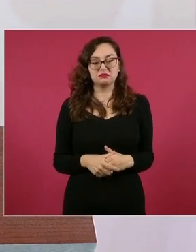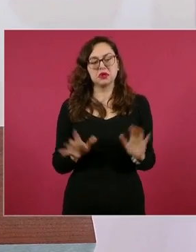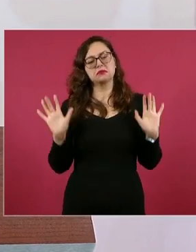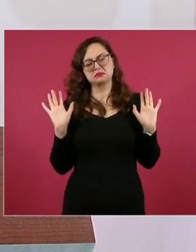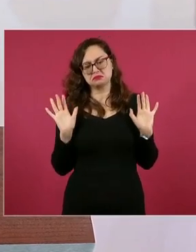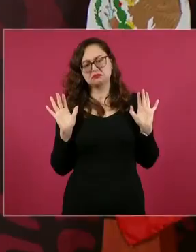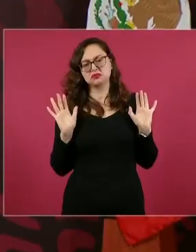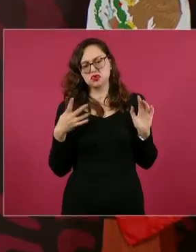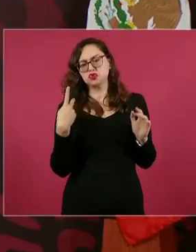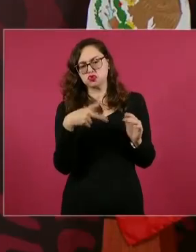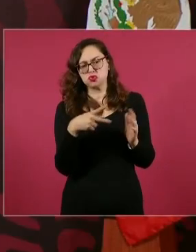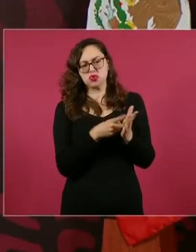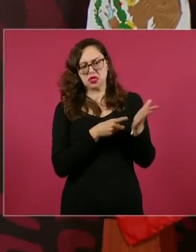derecho de manifestarse